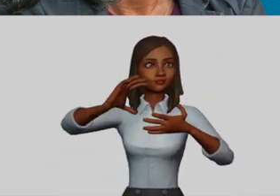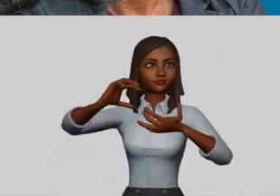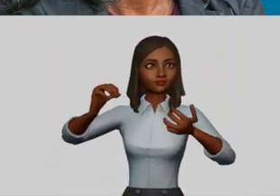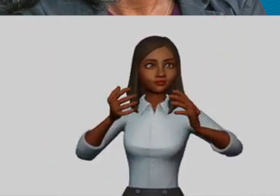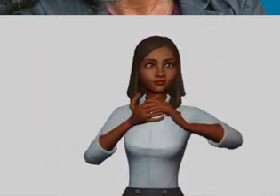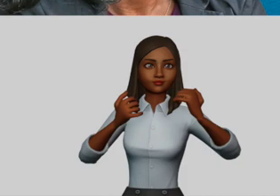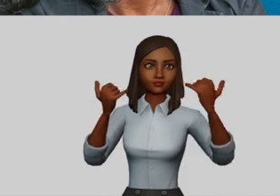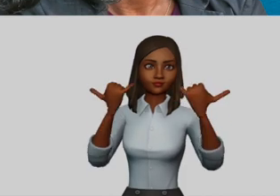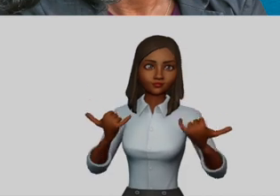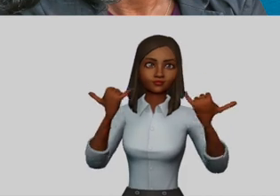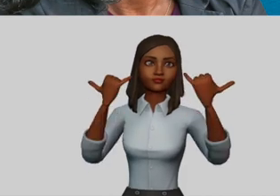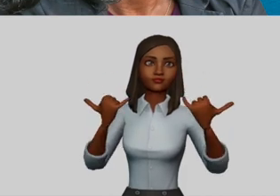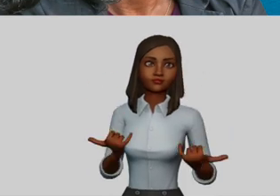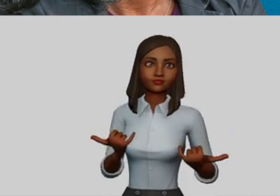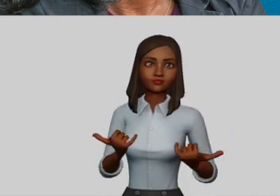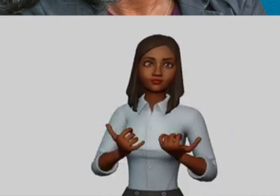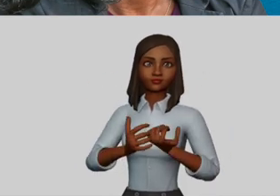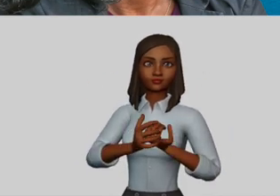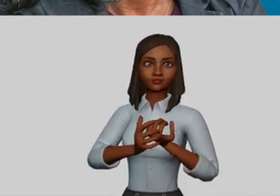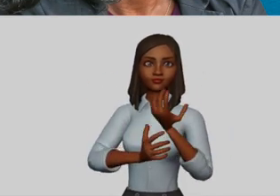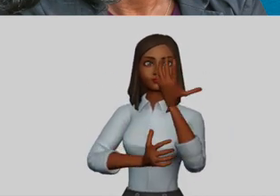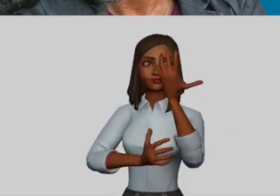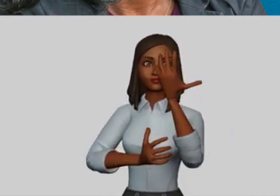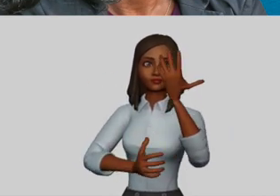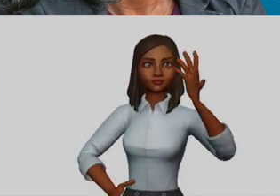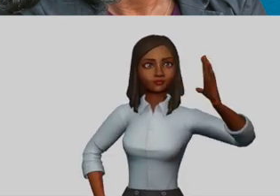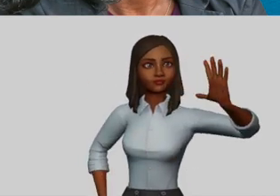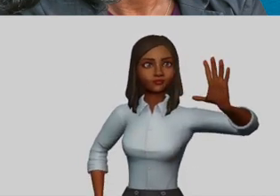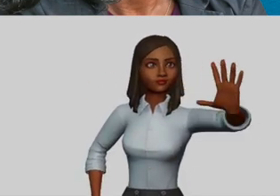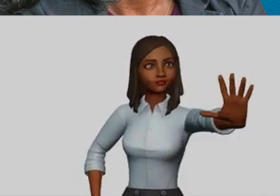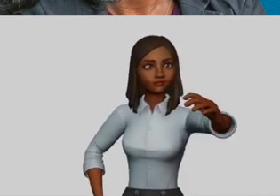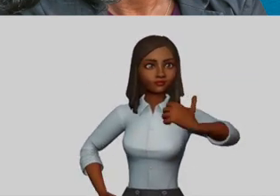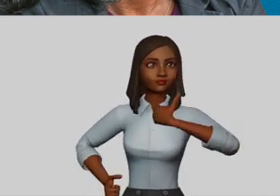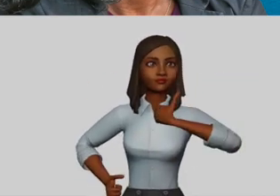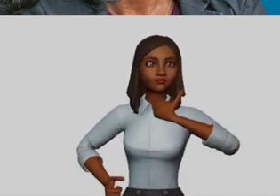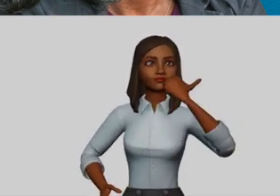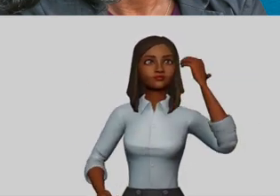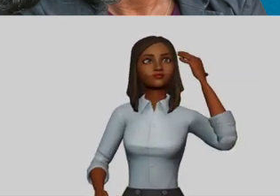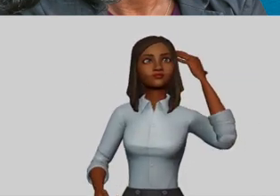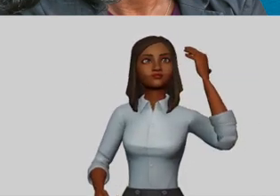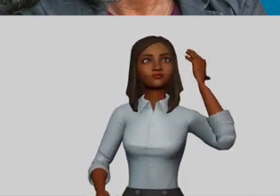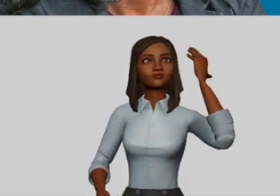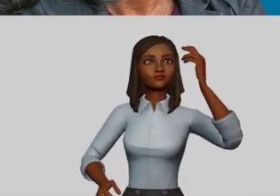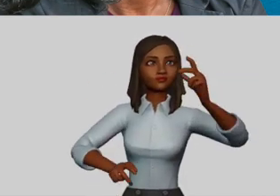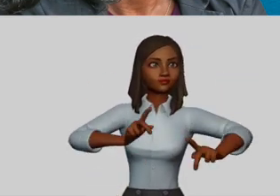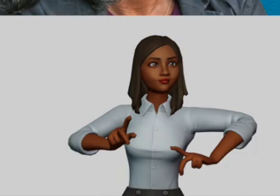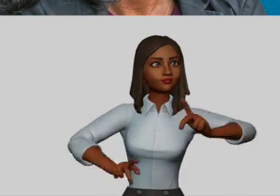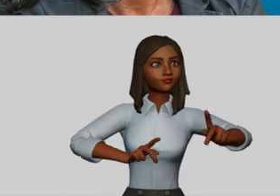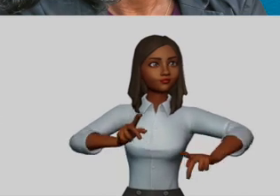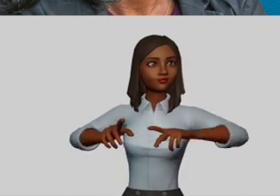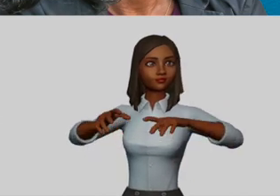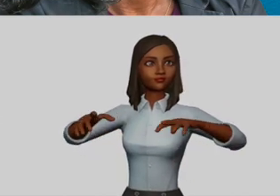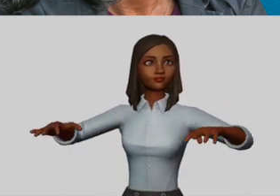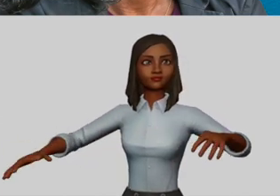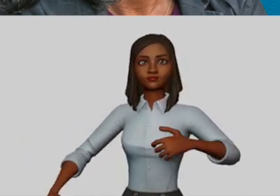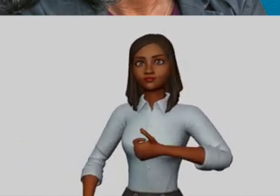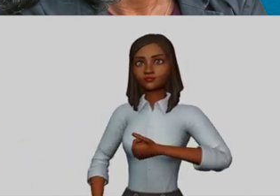decirle a todos es que de verdad traten de crecer su autoconciencia, que fue algo que